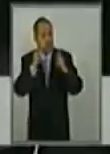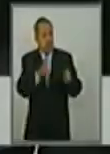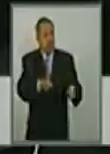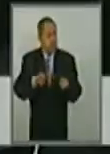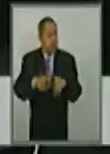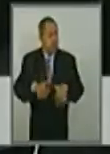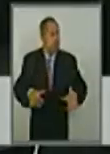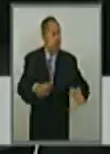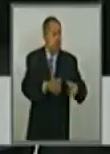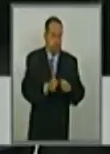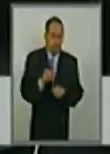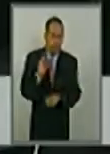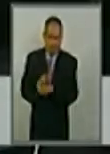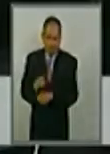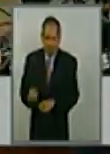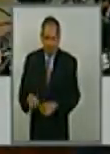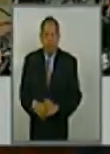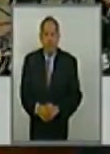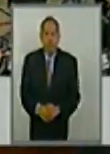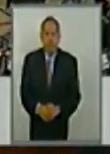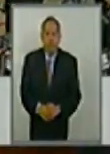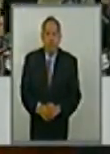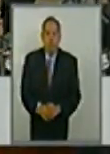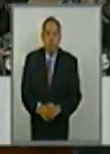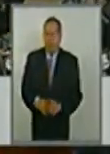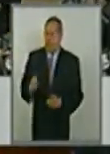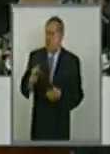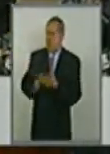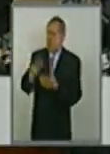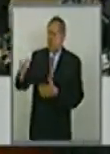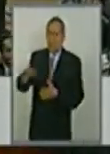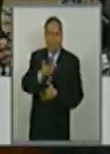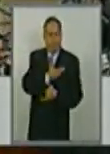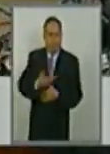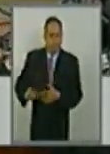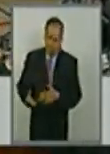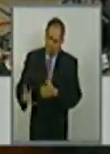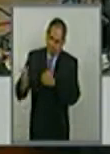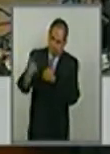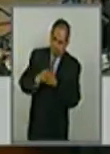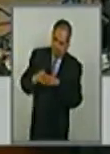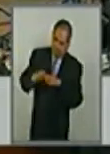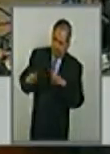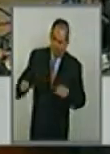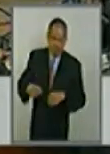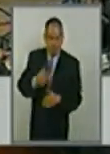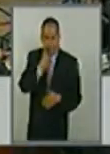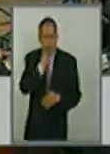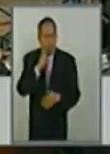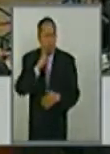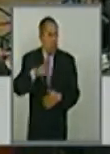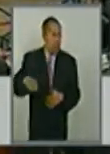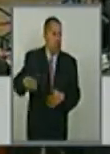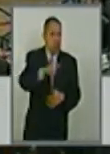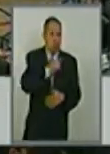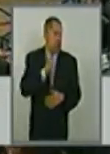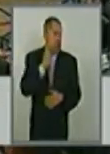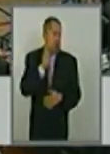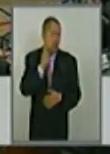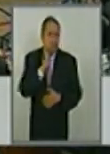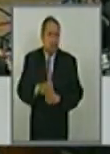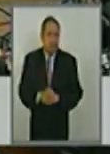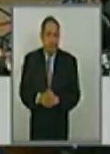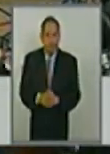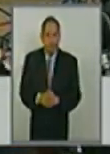durante las vedas. Adelante, diputada. Muchas gracias. Con el permiso de la presidencia, señoras y señores legisladores,